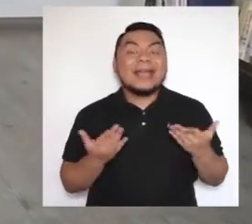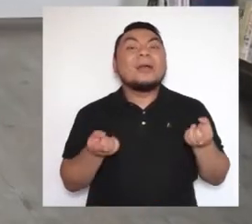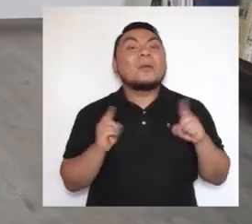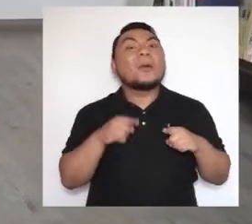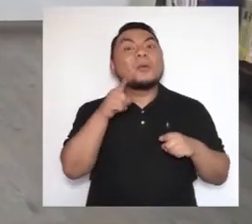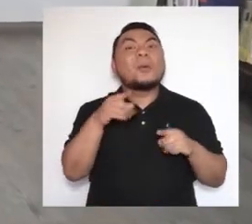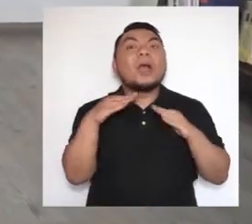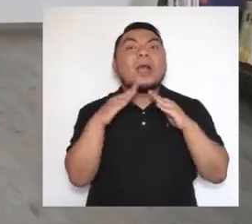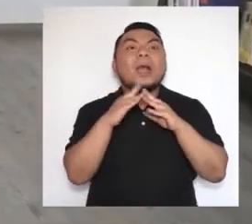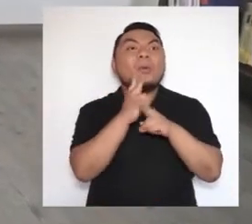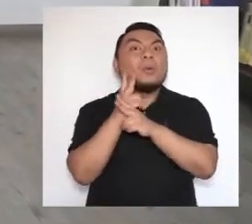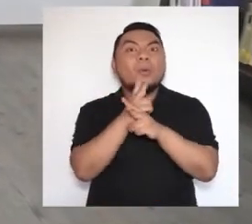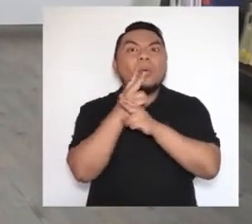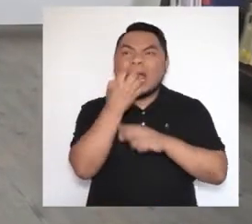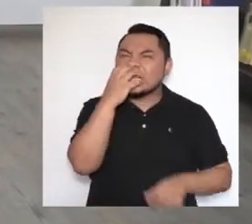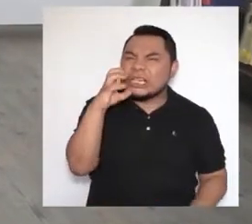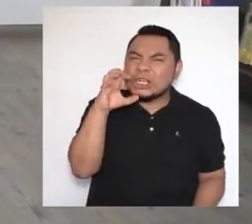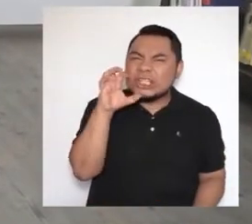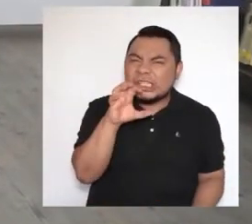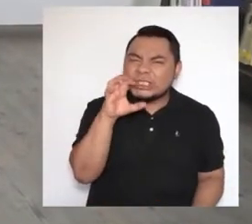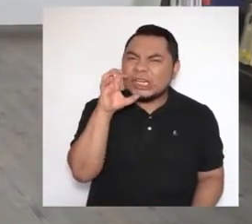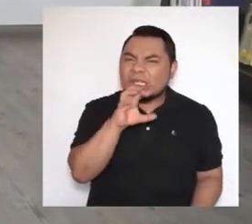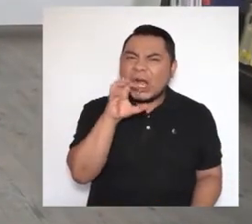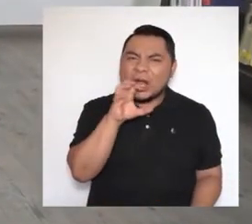¿Y cuando cuidan la casa?